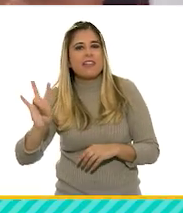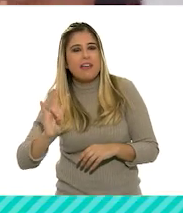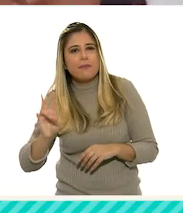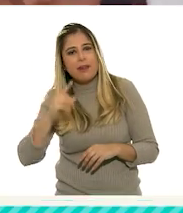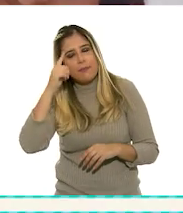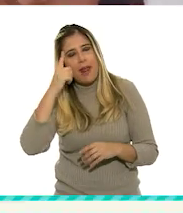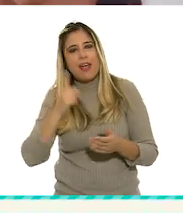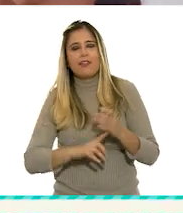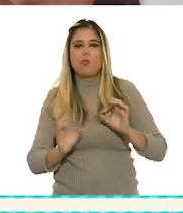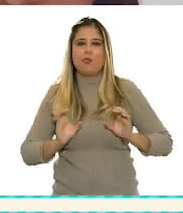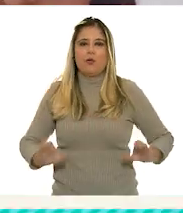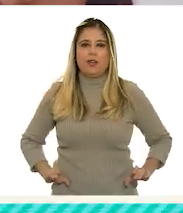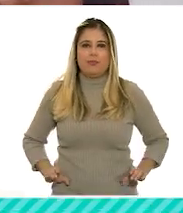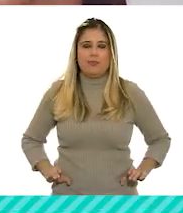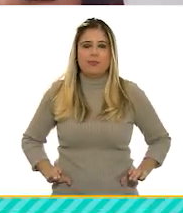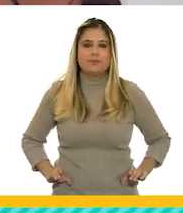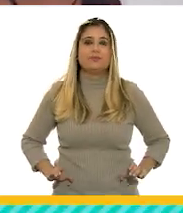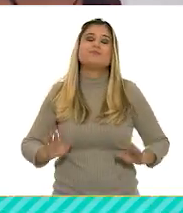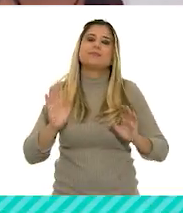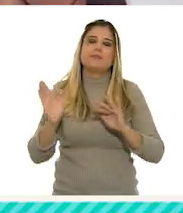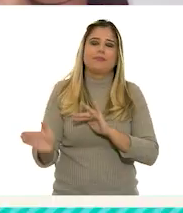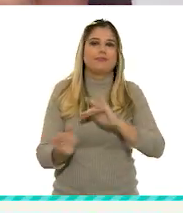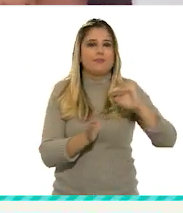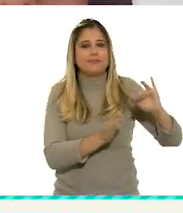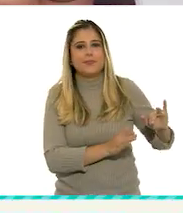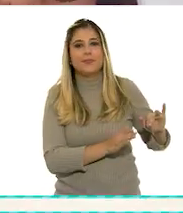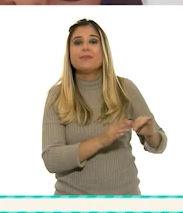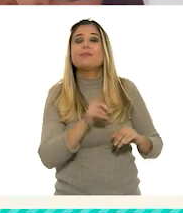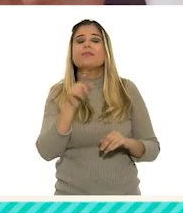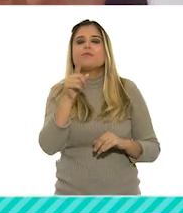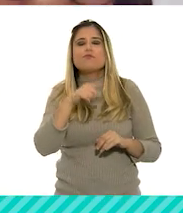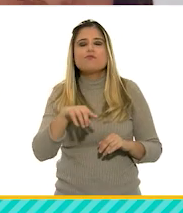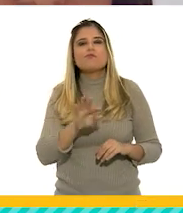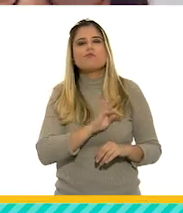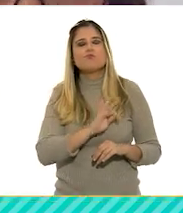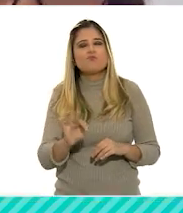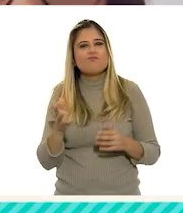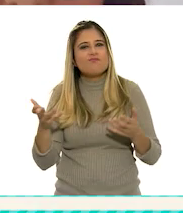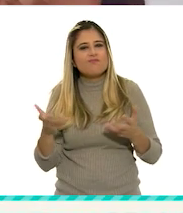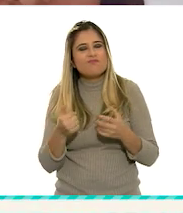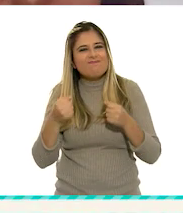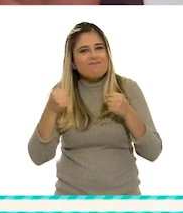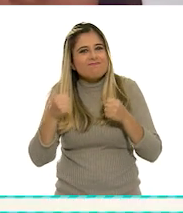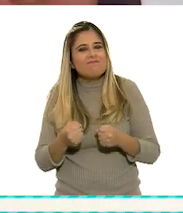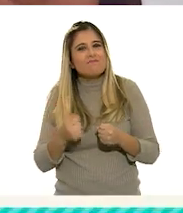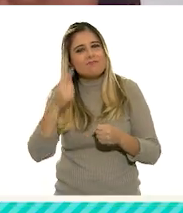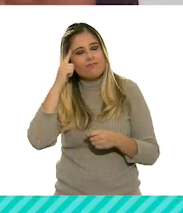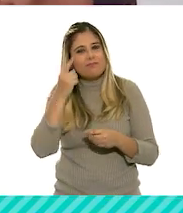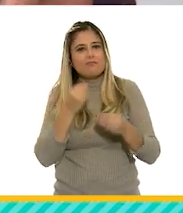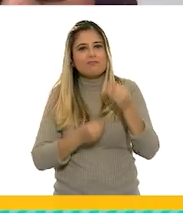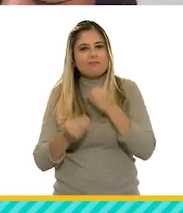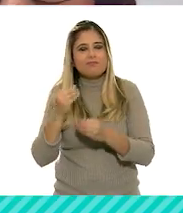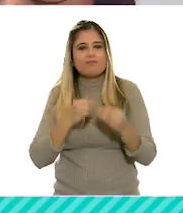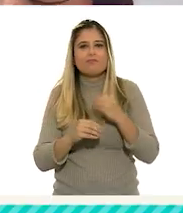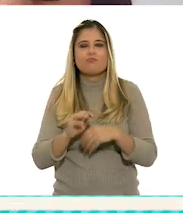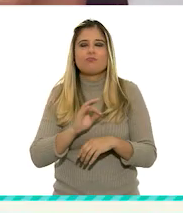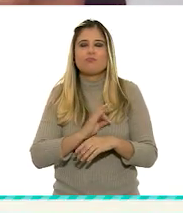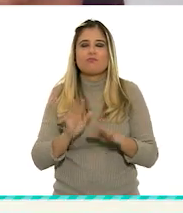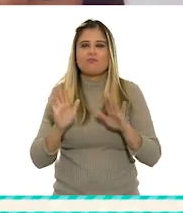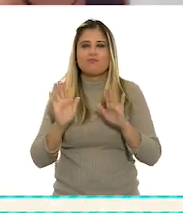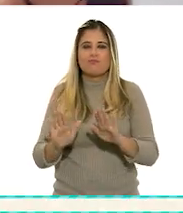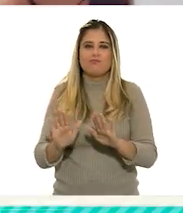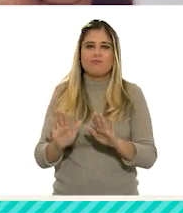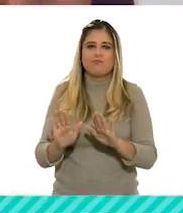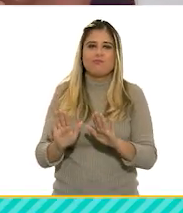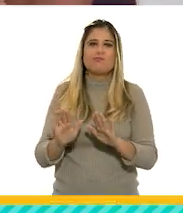en el organismo. Por otra parte, logramos garantizar que los alimentos sean inocuos. Esto